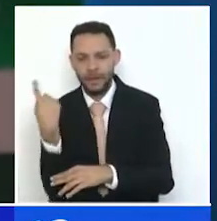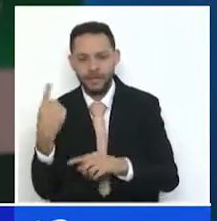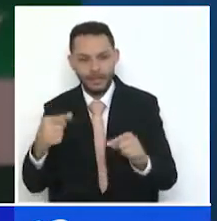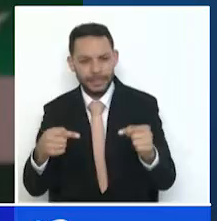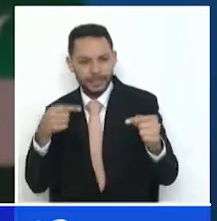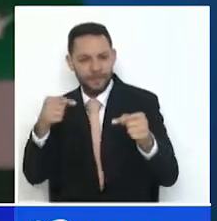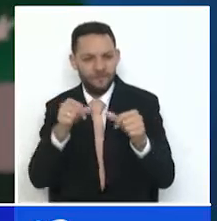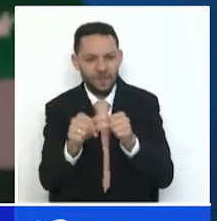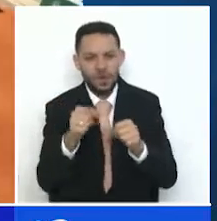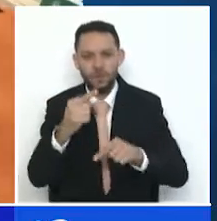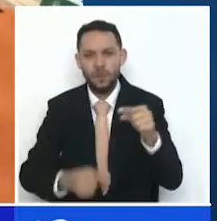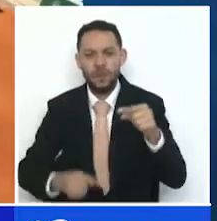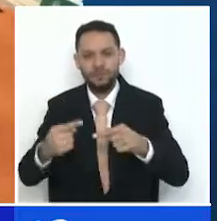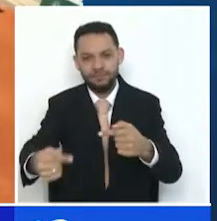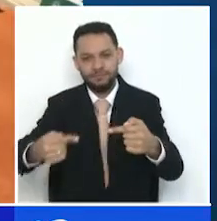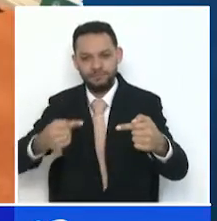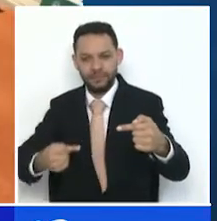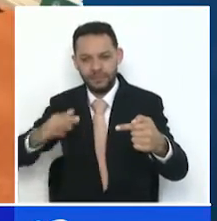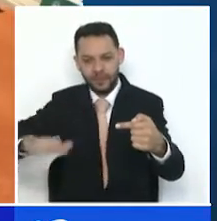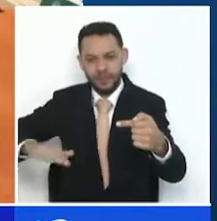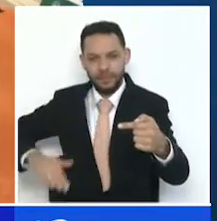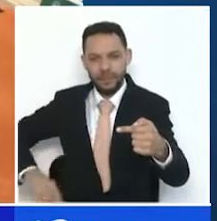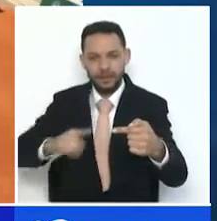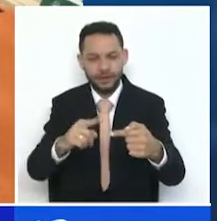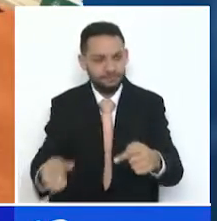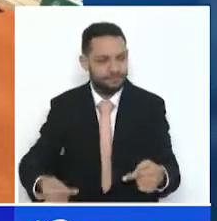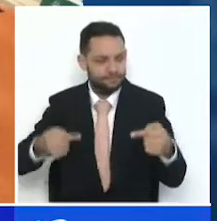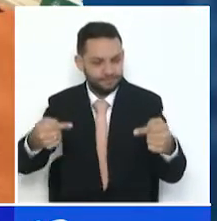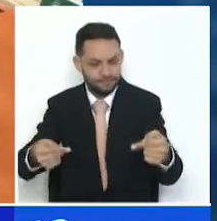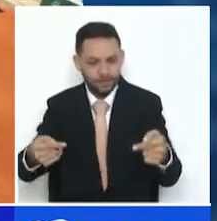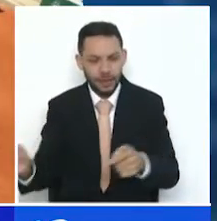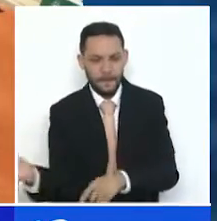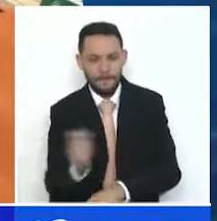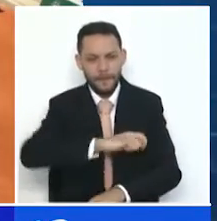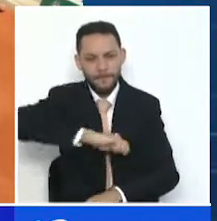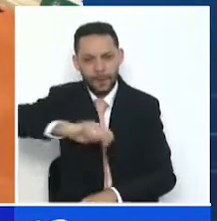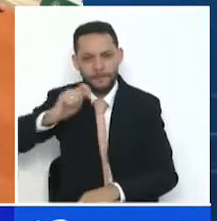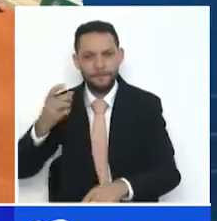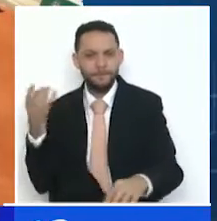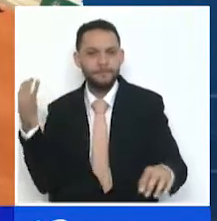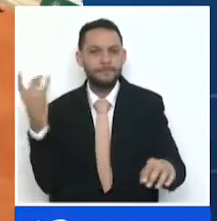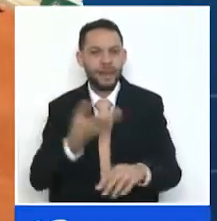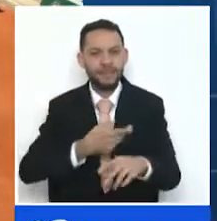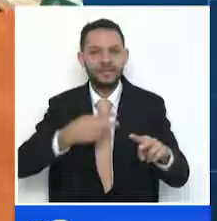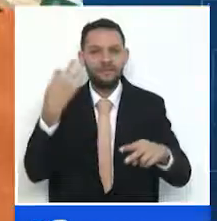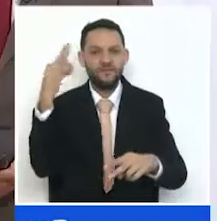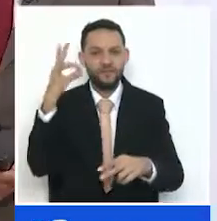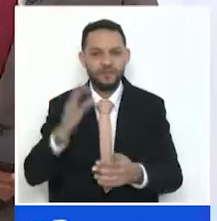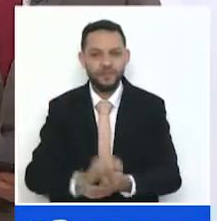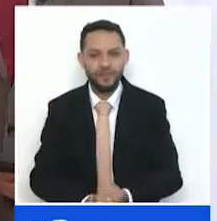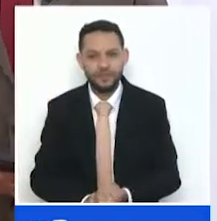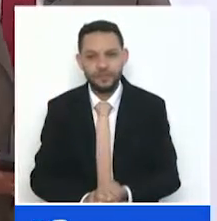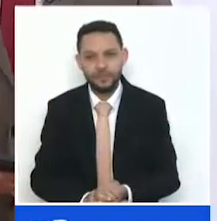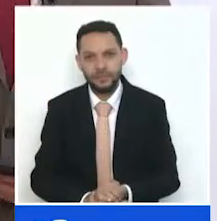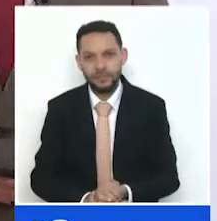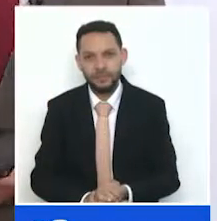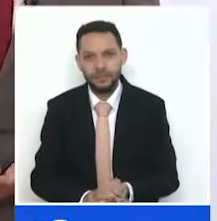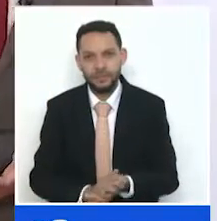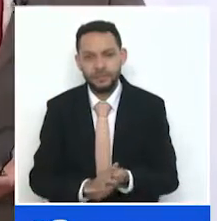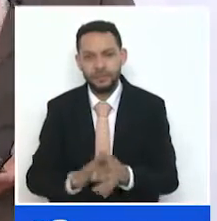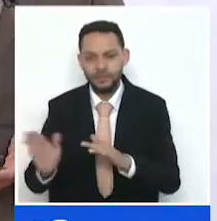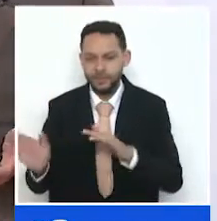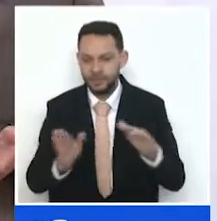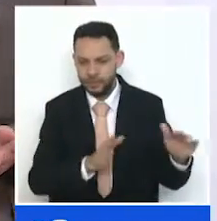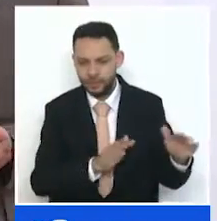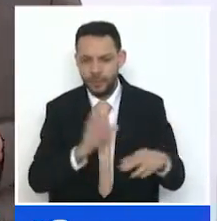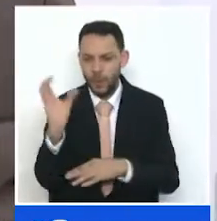y posteriormente la pareja rival dio vuelta al resultado y se quedó con el pase a la final. La